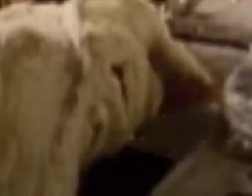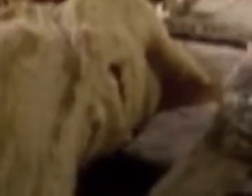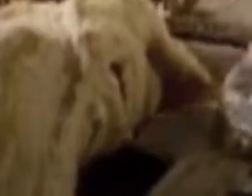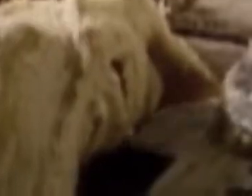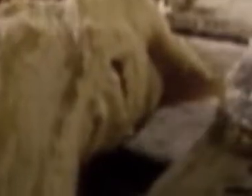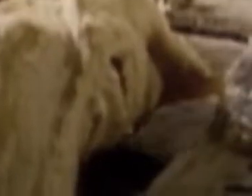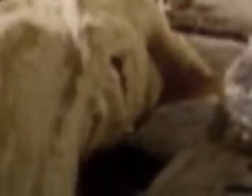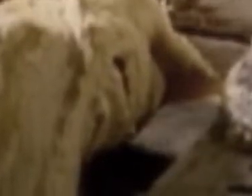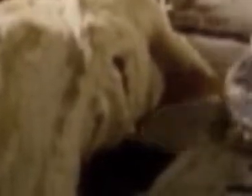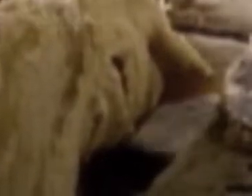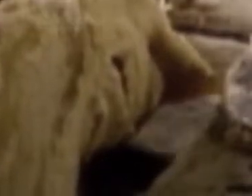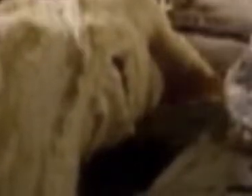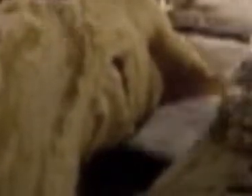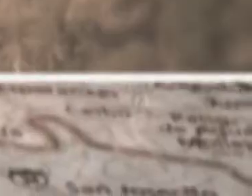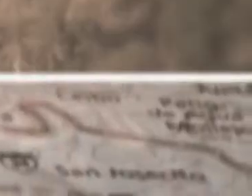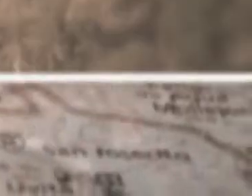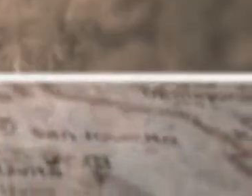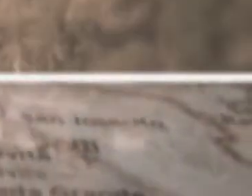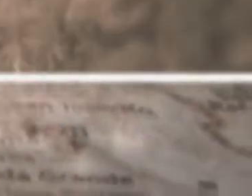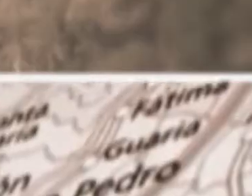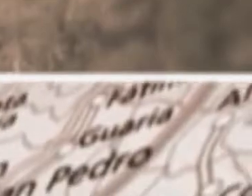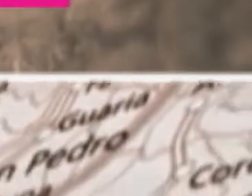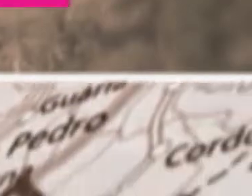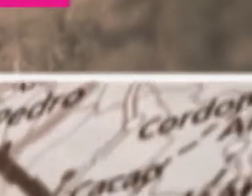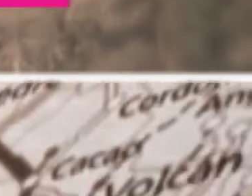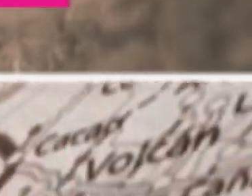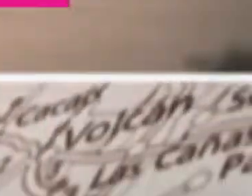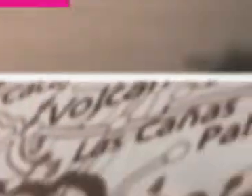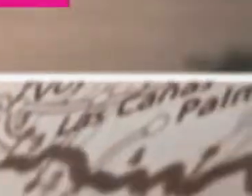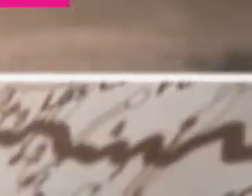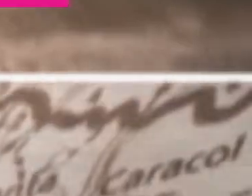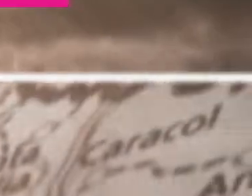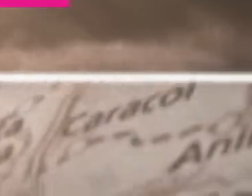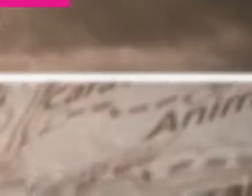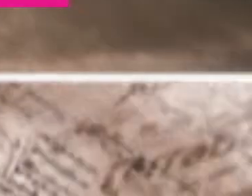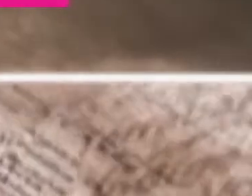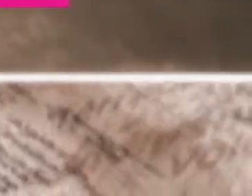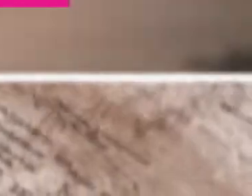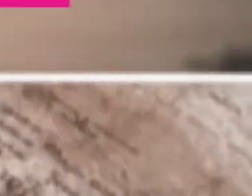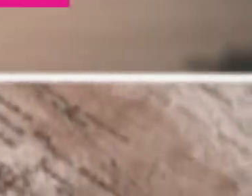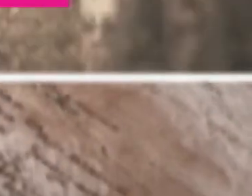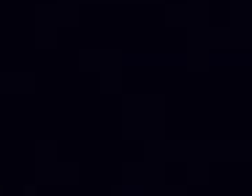Forjadores. Los sábados a las 4:30 de la tarde, en